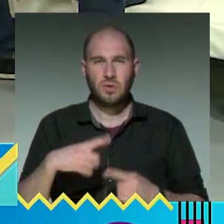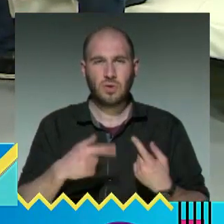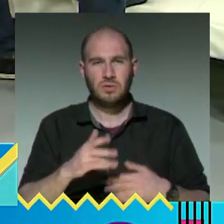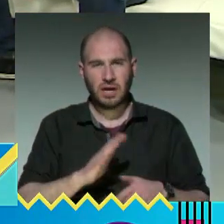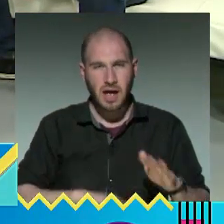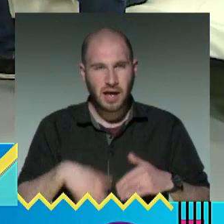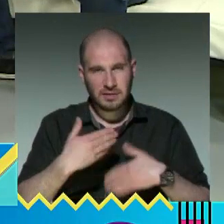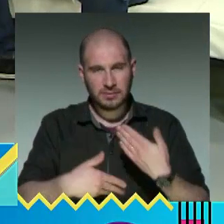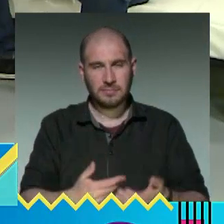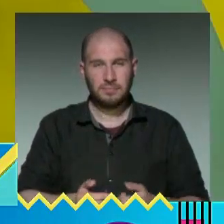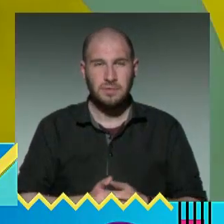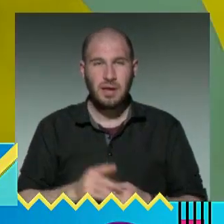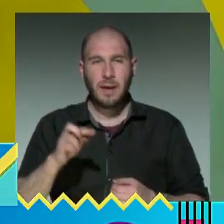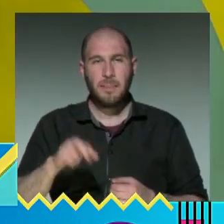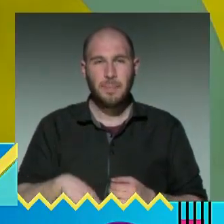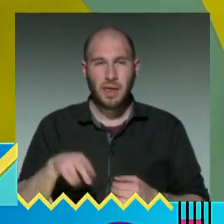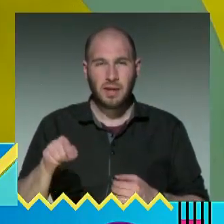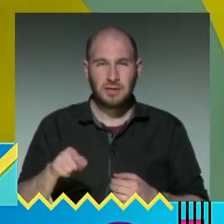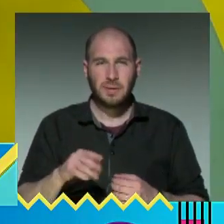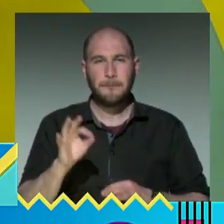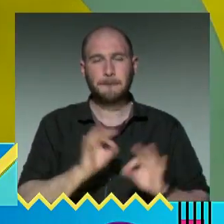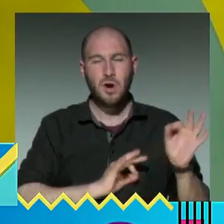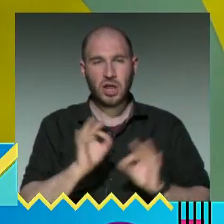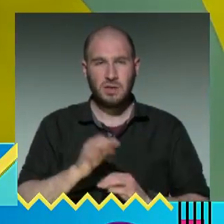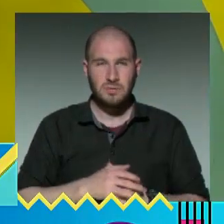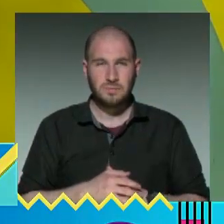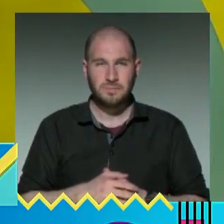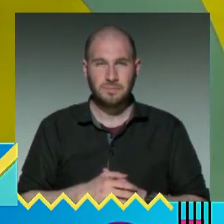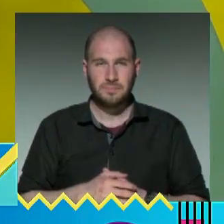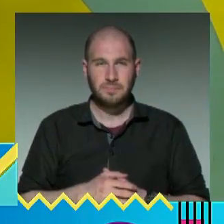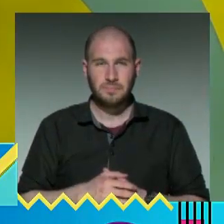ejecutan estas políticas, estos proyectos, estos